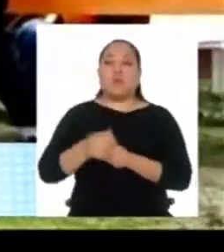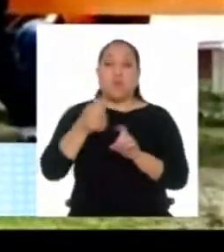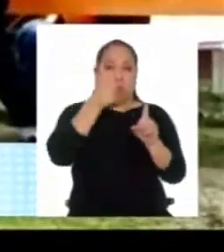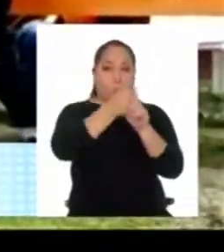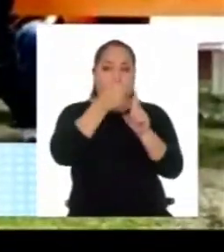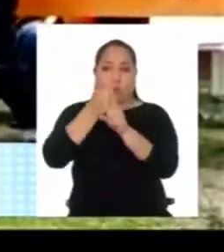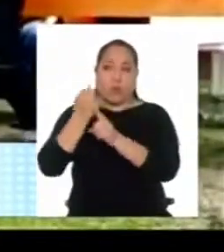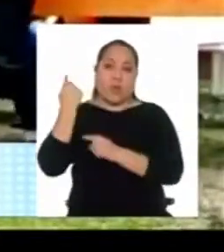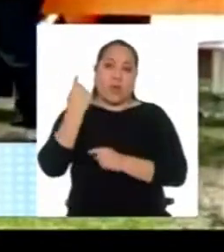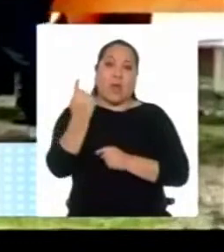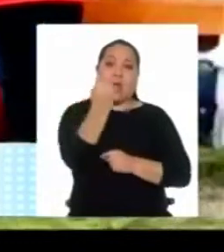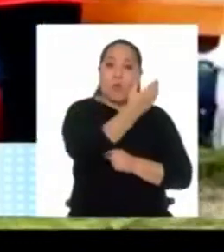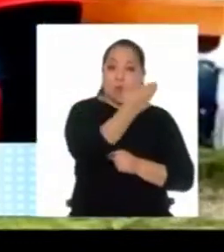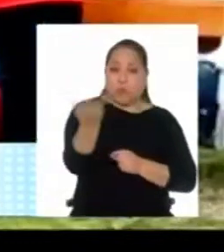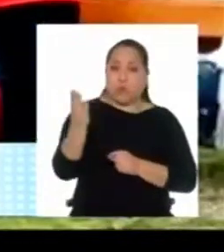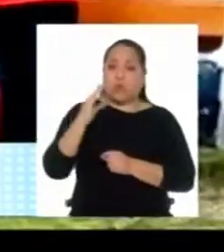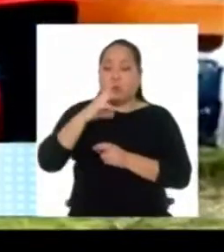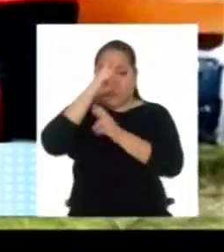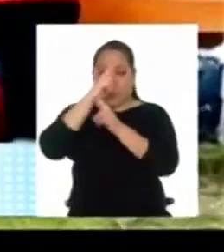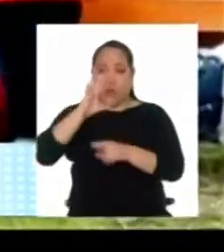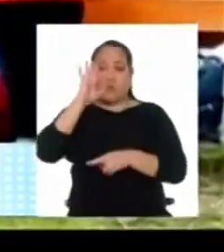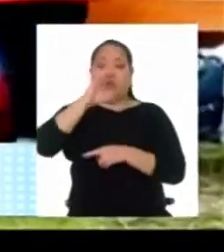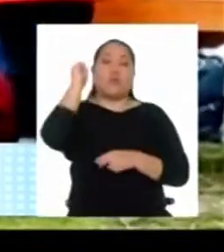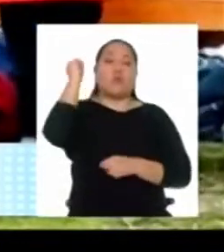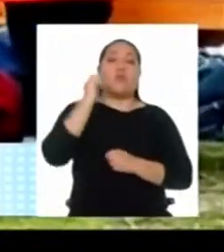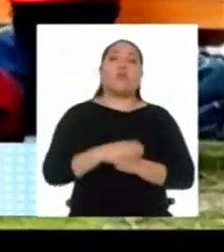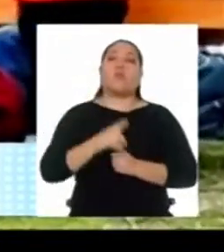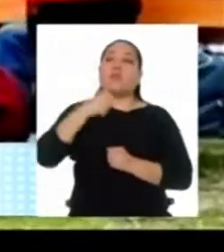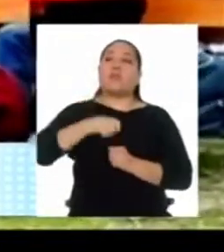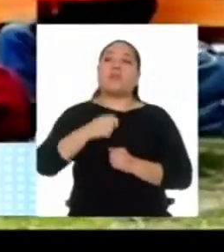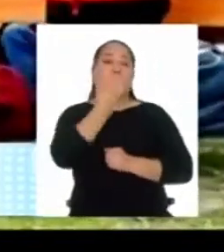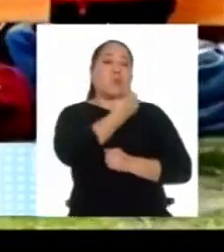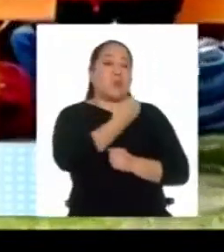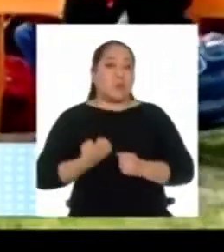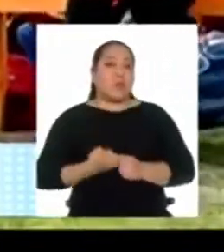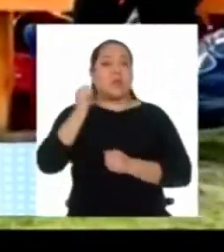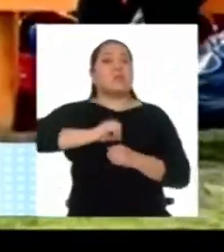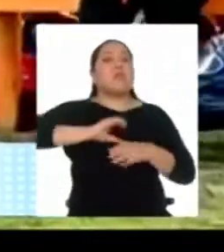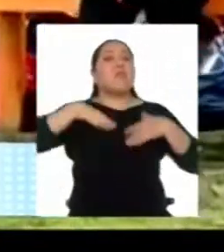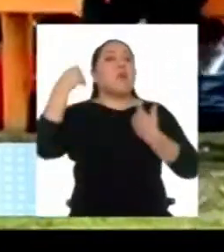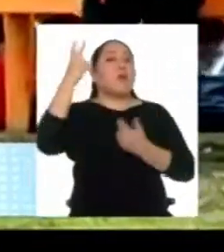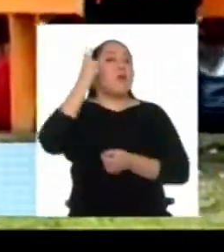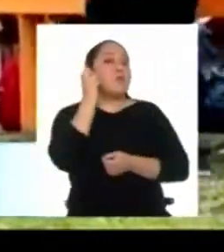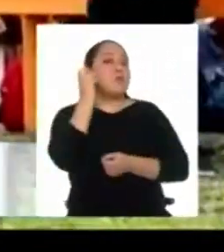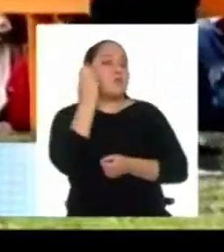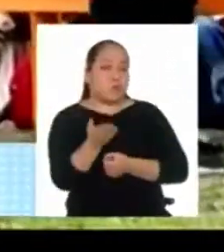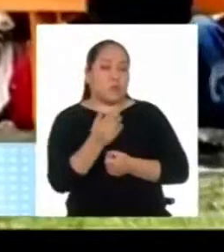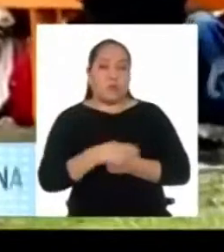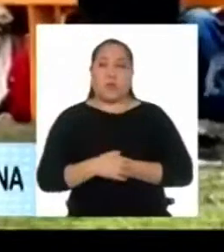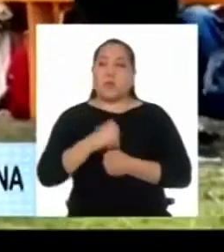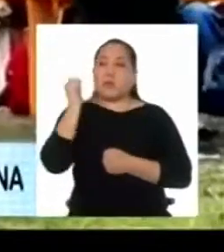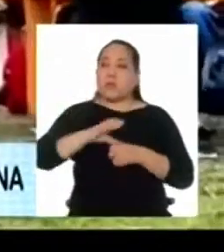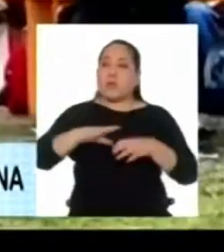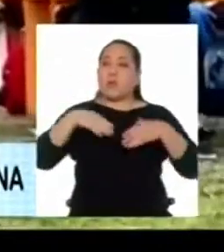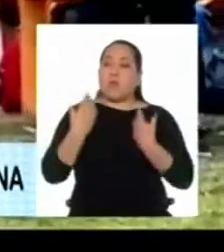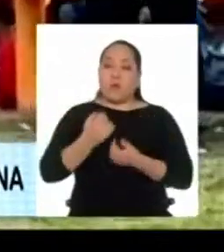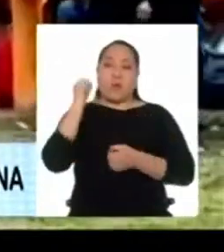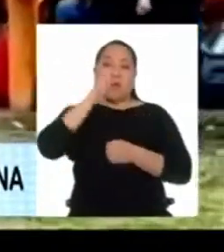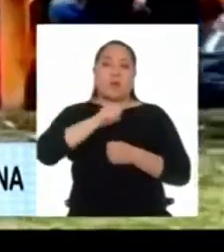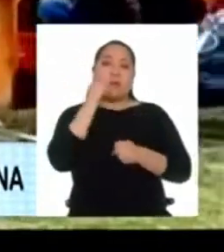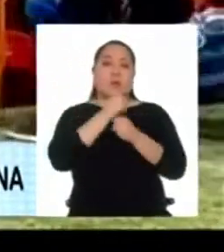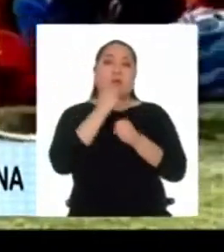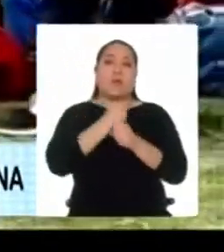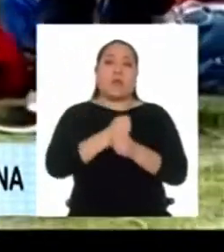individuales de cada uno de ustedes. Tiene que haber un Estado presente capaz de escuchar, capaz de articular